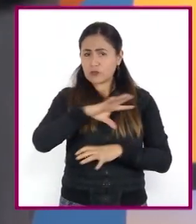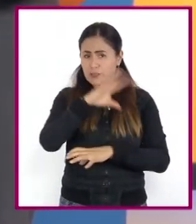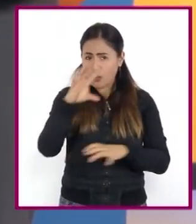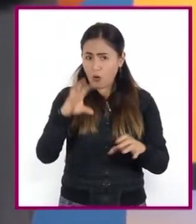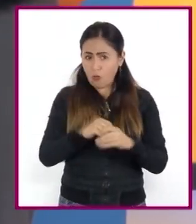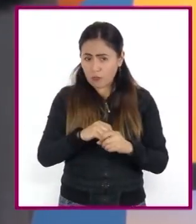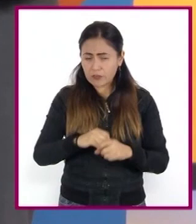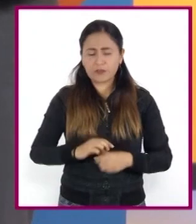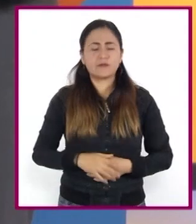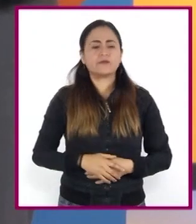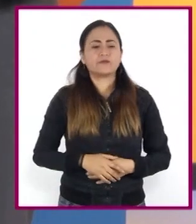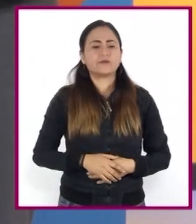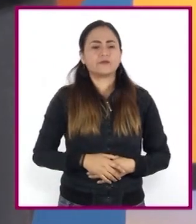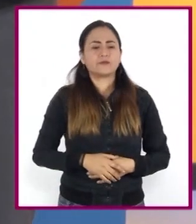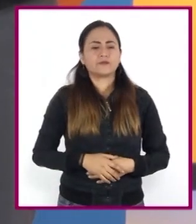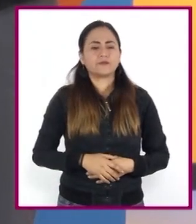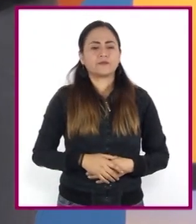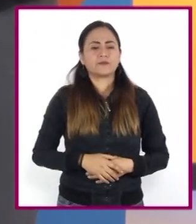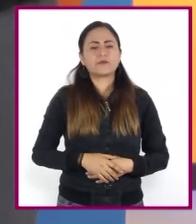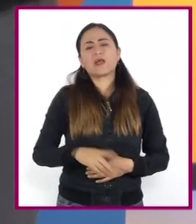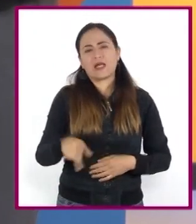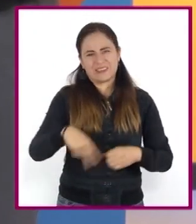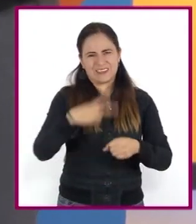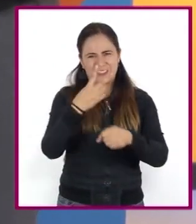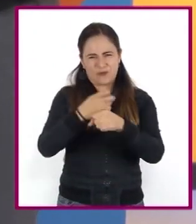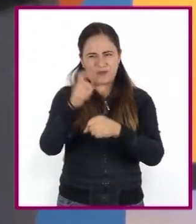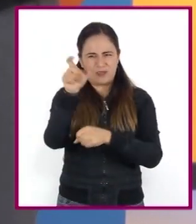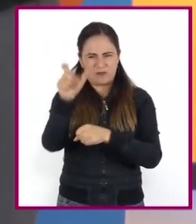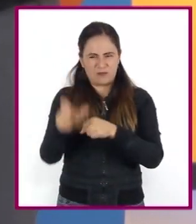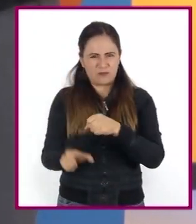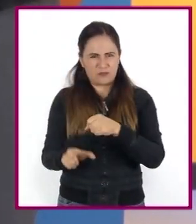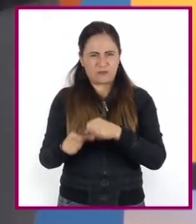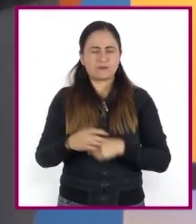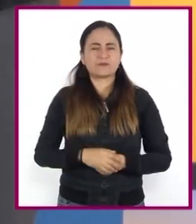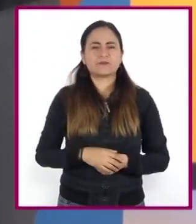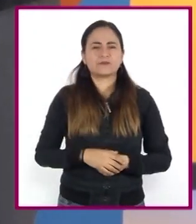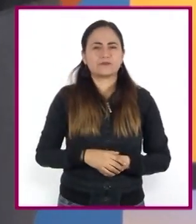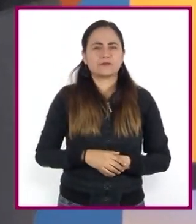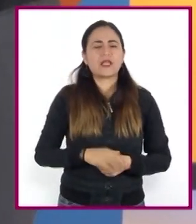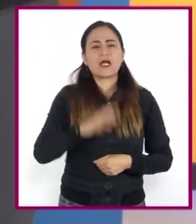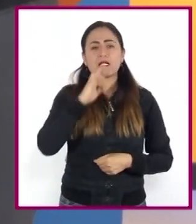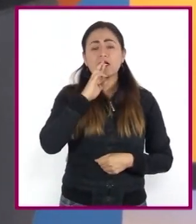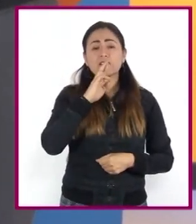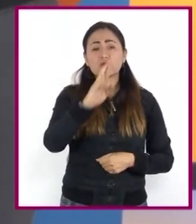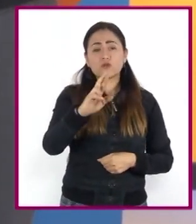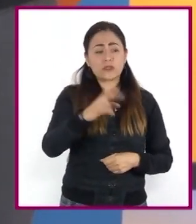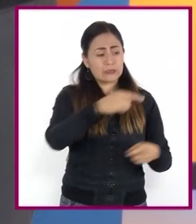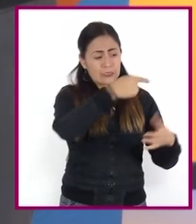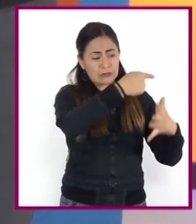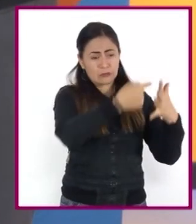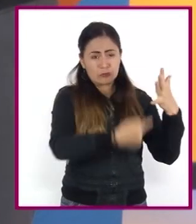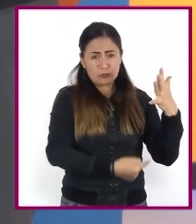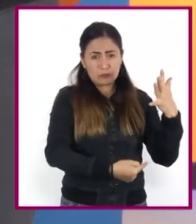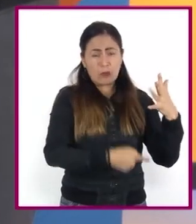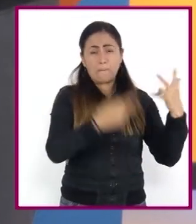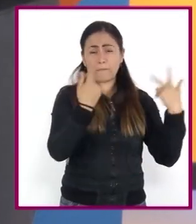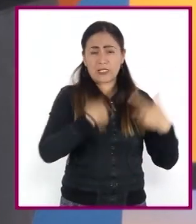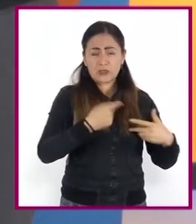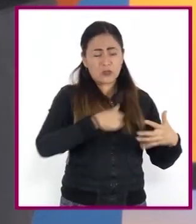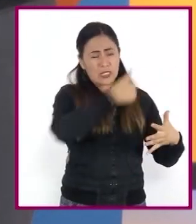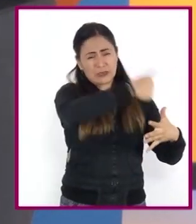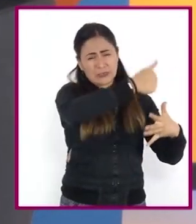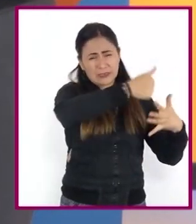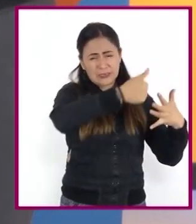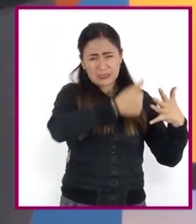Para completar los renglones de la segunda columna, se tomaron en cuenta las respuestas de cada una de las personas